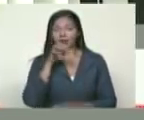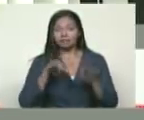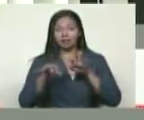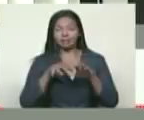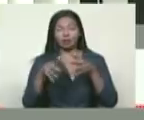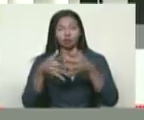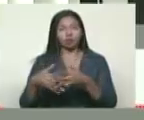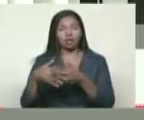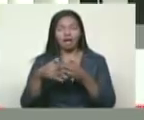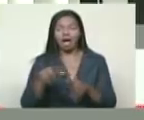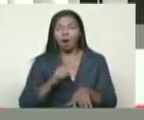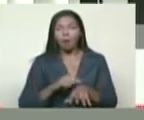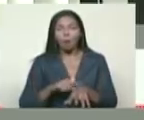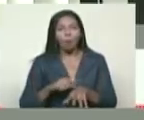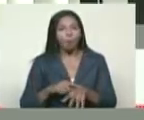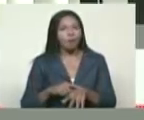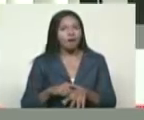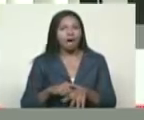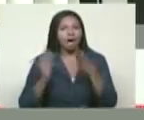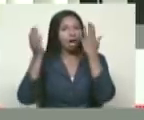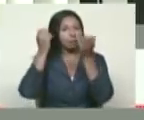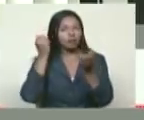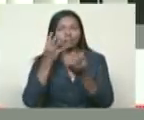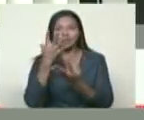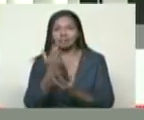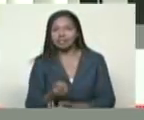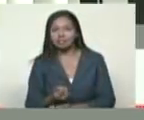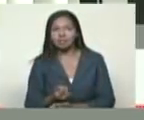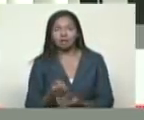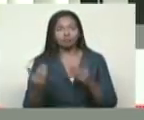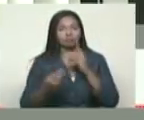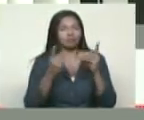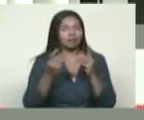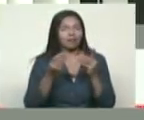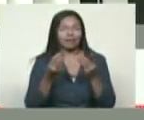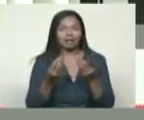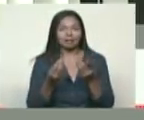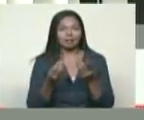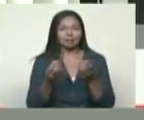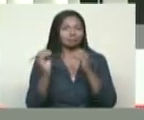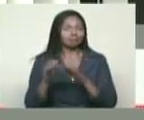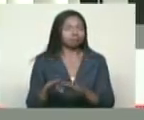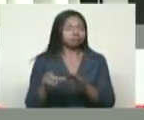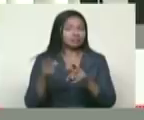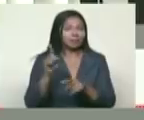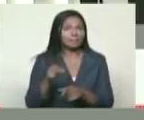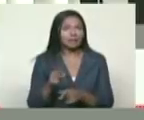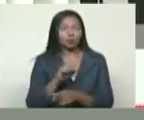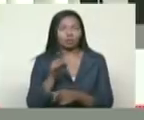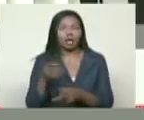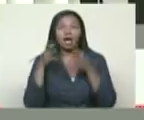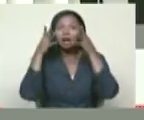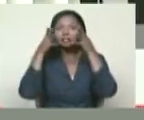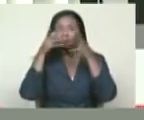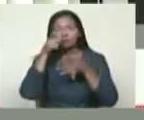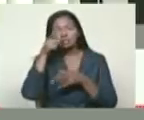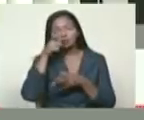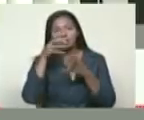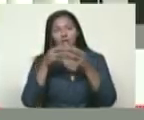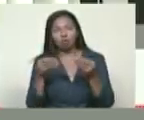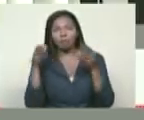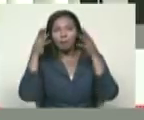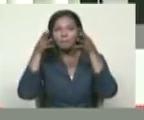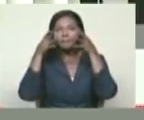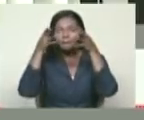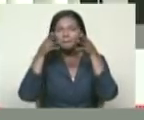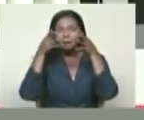hora de la diplomacia, es la hora del entendimiento, ya basta, porque los han llevado, su asesor de seguridad y sus asesores,